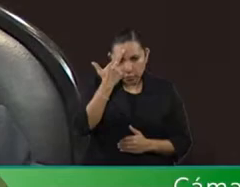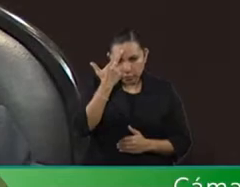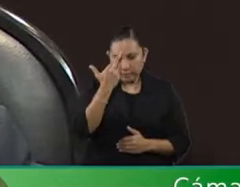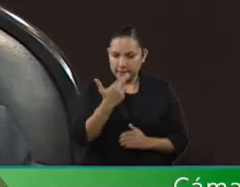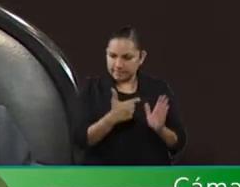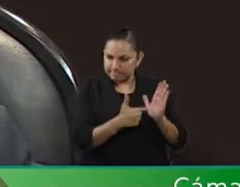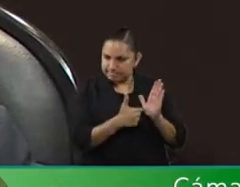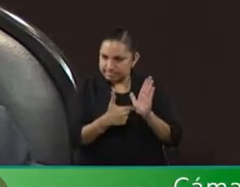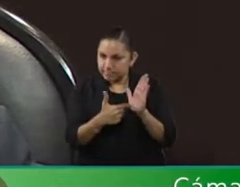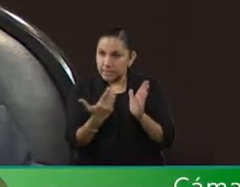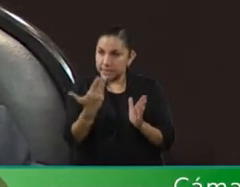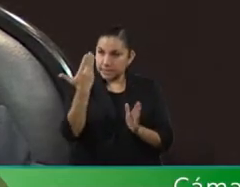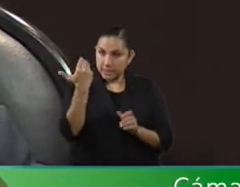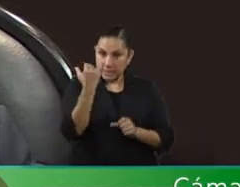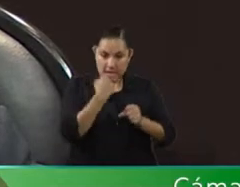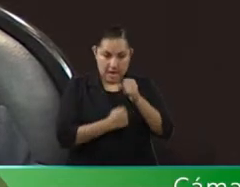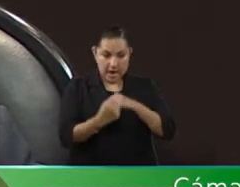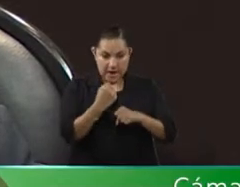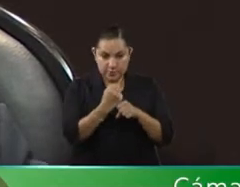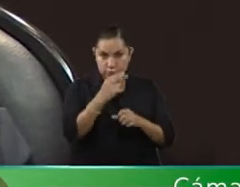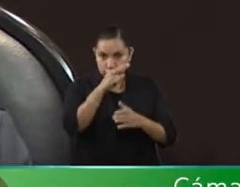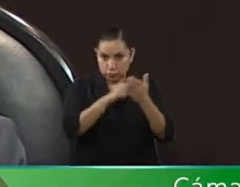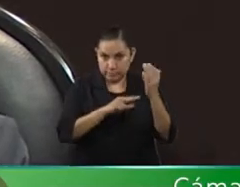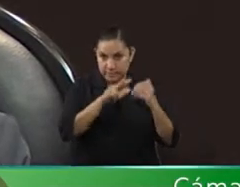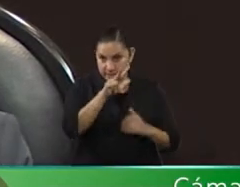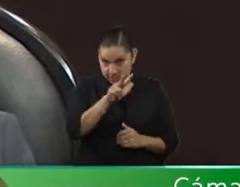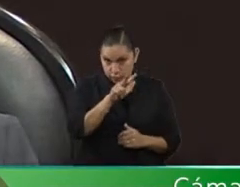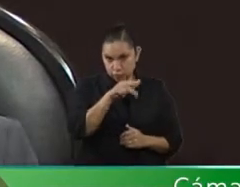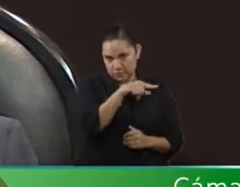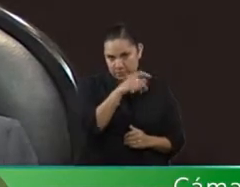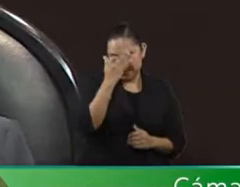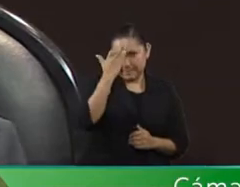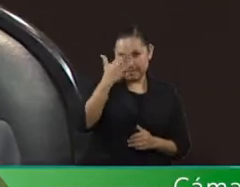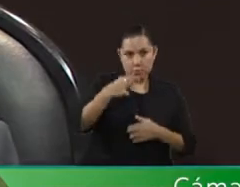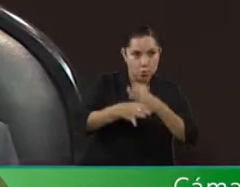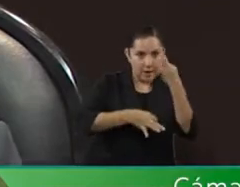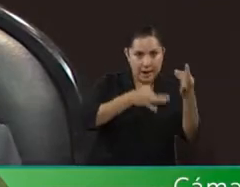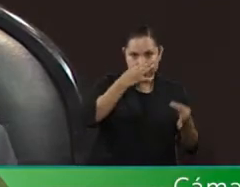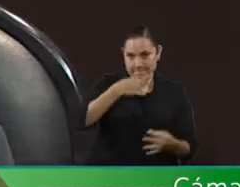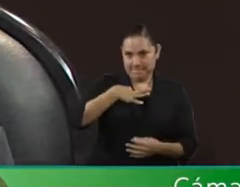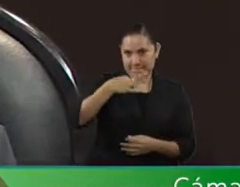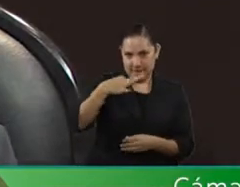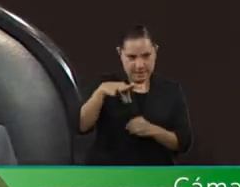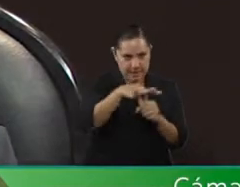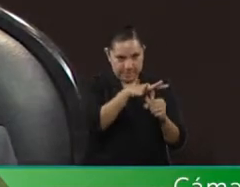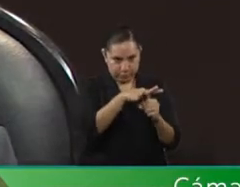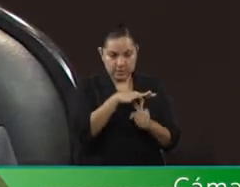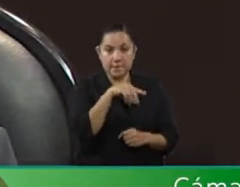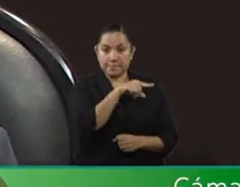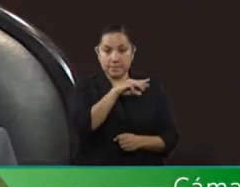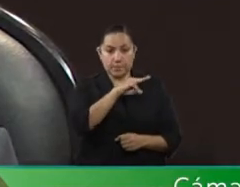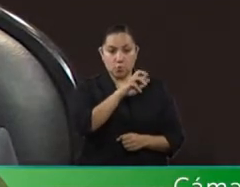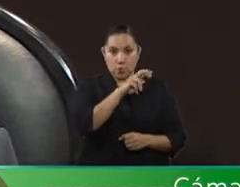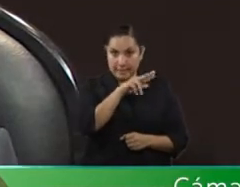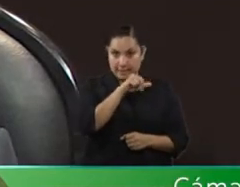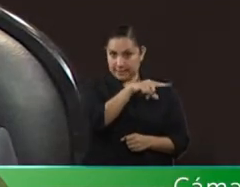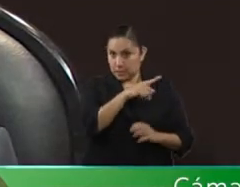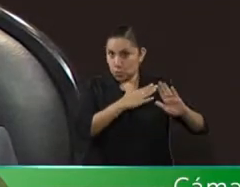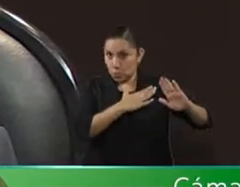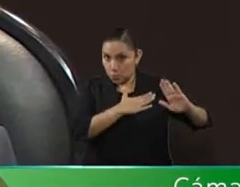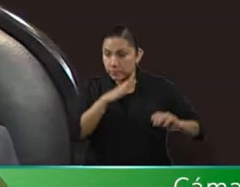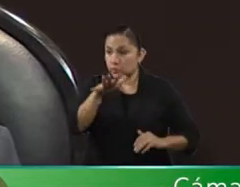en el año 2018 y como promesa de campaña, Morena prometió desmilitarizar el